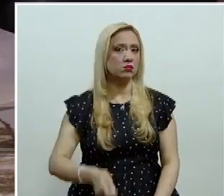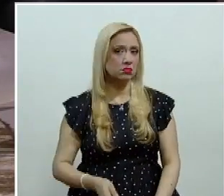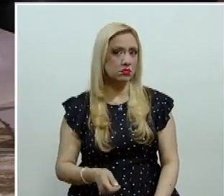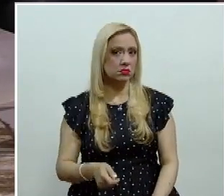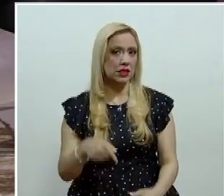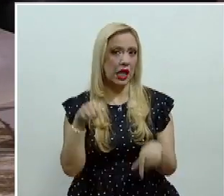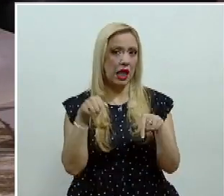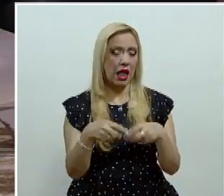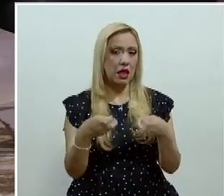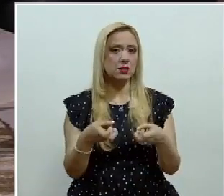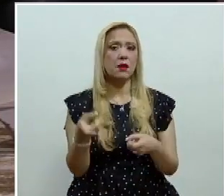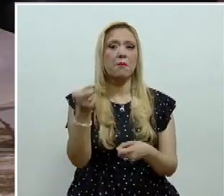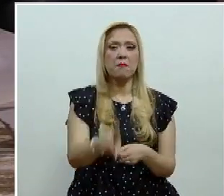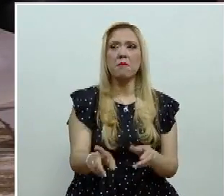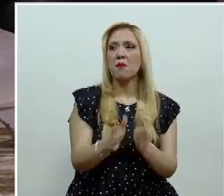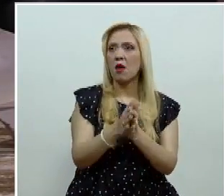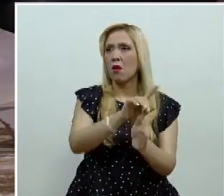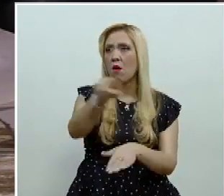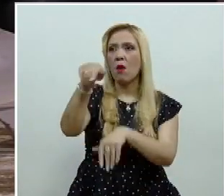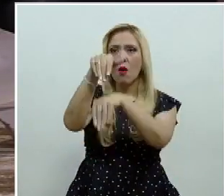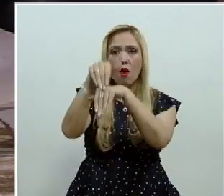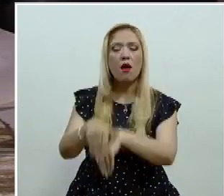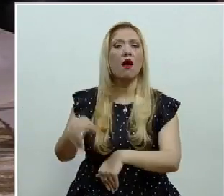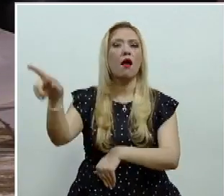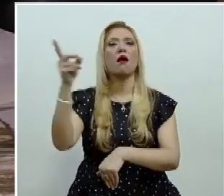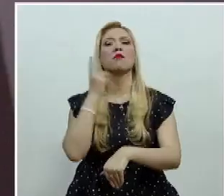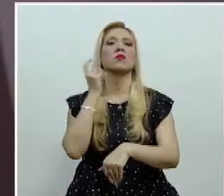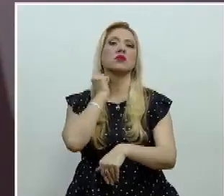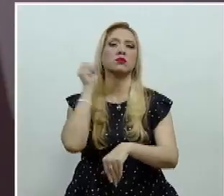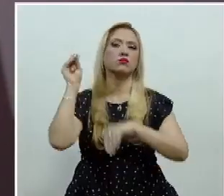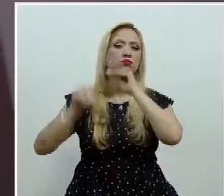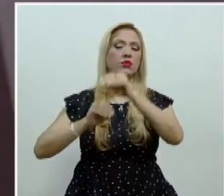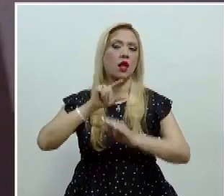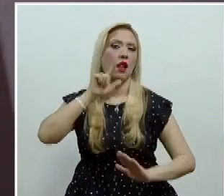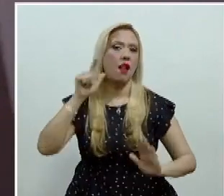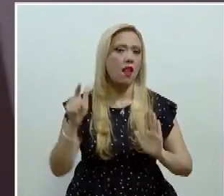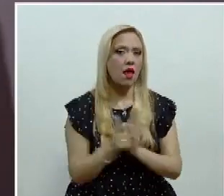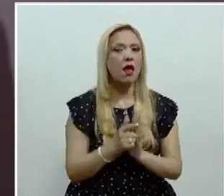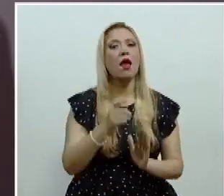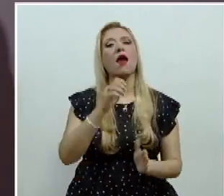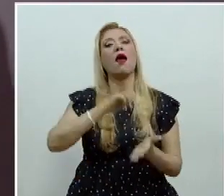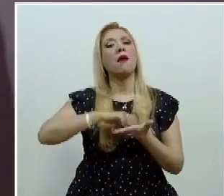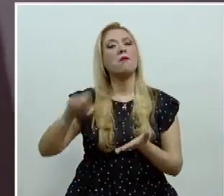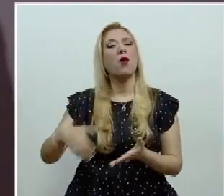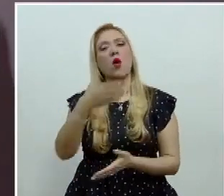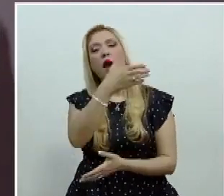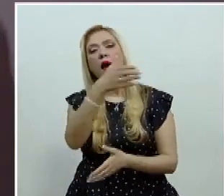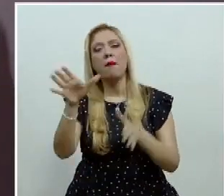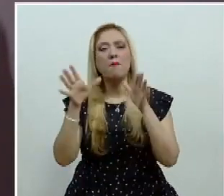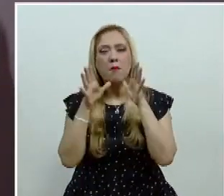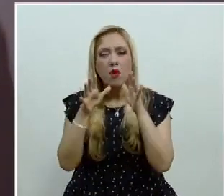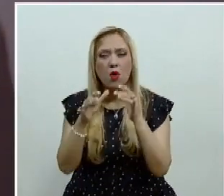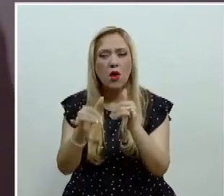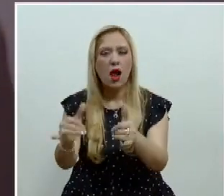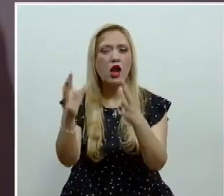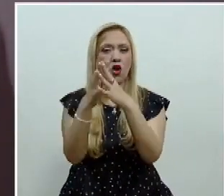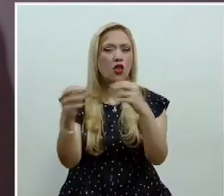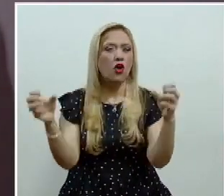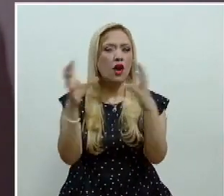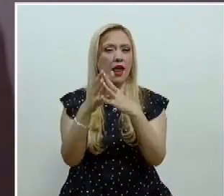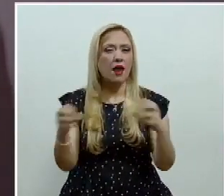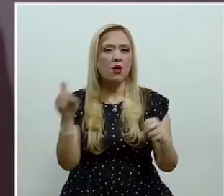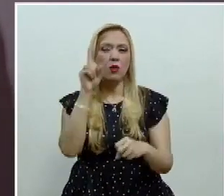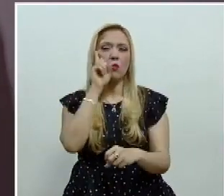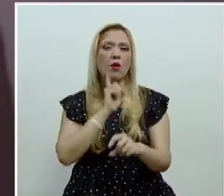estos criterios finalmente con orientan todos estos la criterios, actuación, claro, ¿no? que obligan. El tema de campo algodonero que nos obligó a